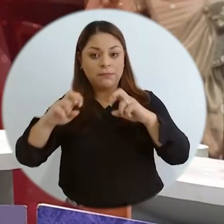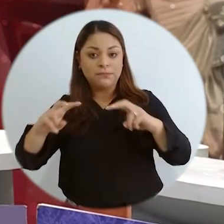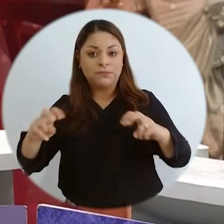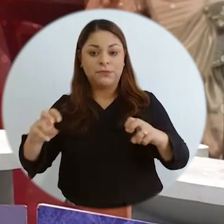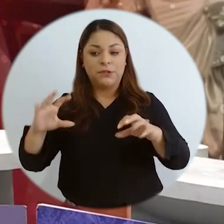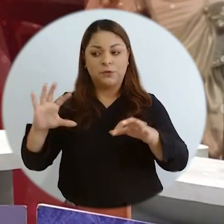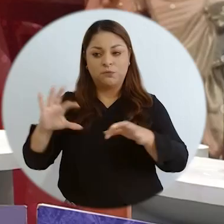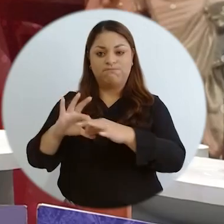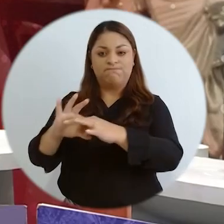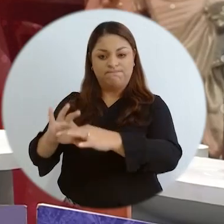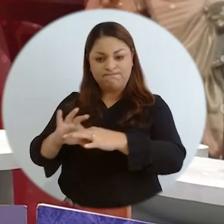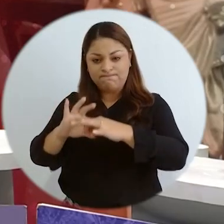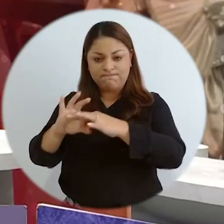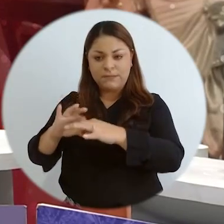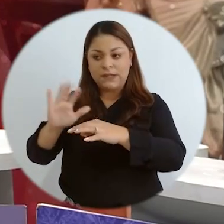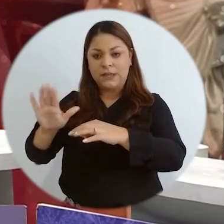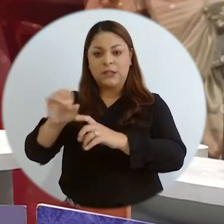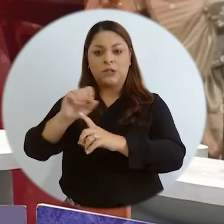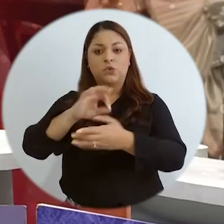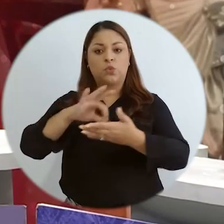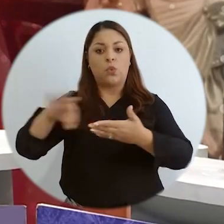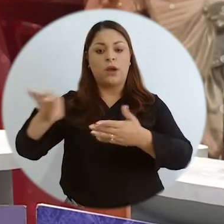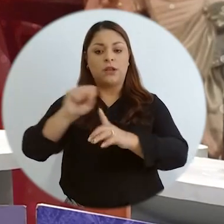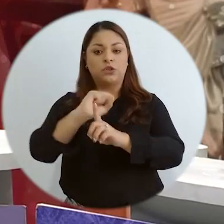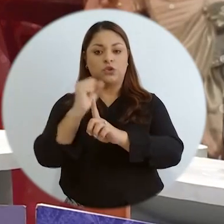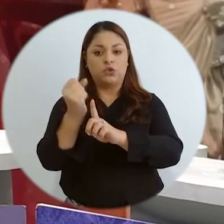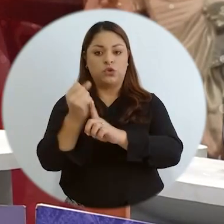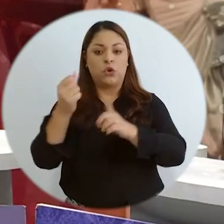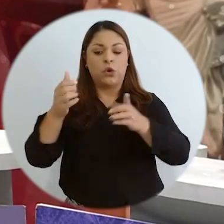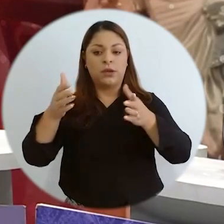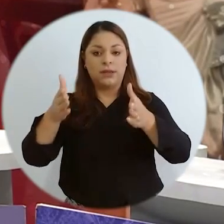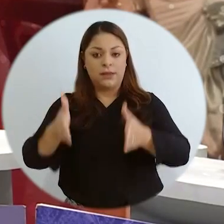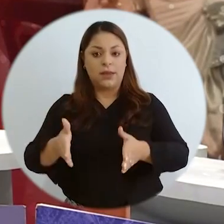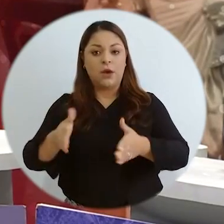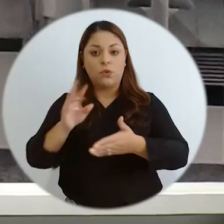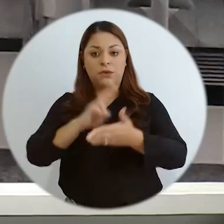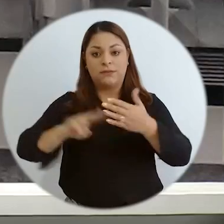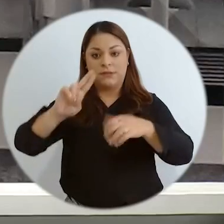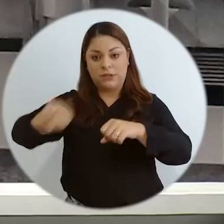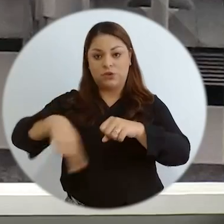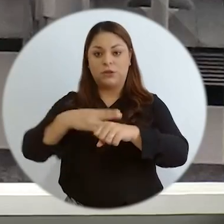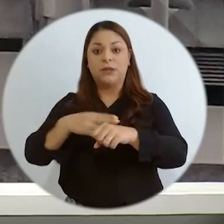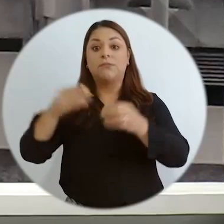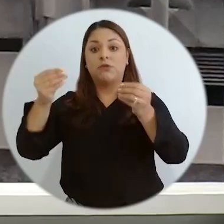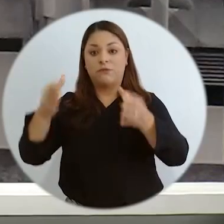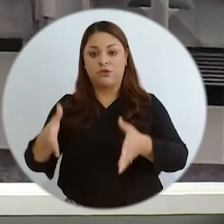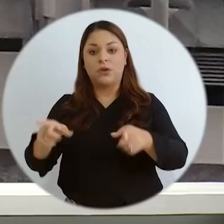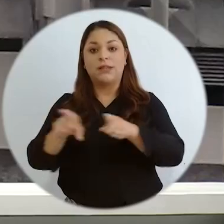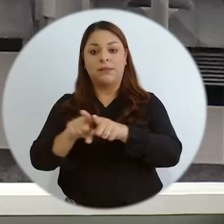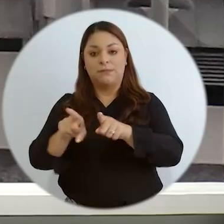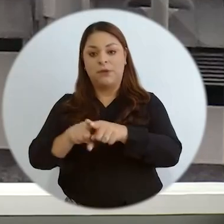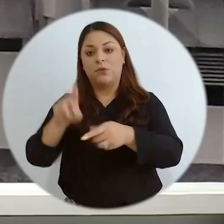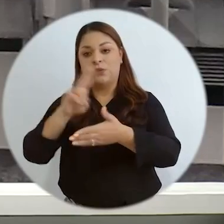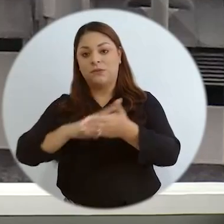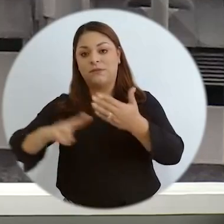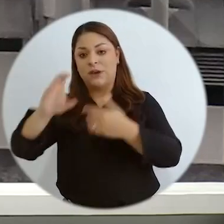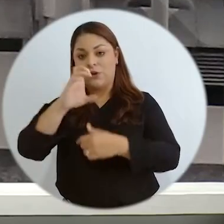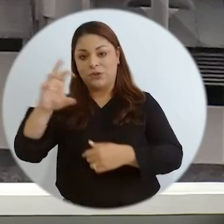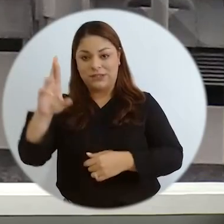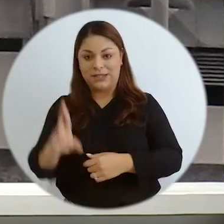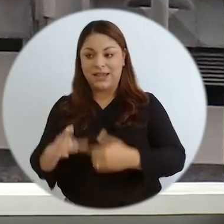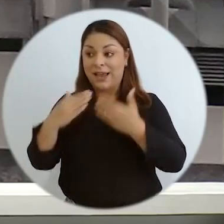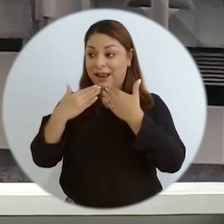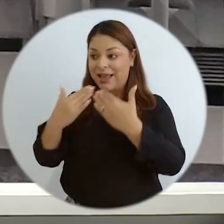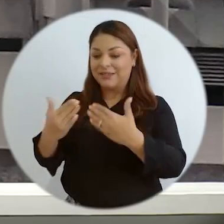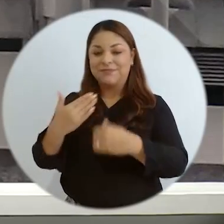de análisis de coyuntura de la Escuela de Sociología de la Universidad Nacional y además directora de la Escuela de Antropología de la Universidad de Costa Rica. Gracias, Claudia, por